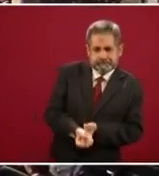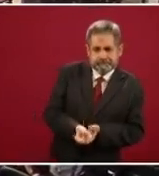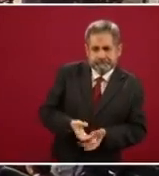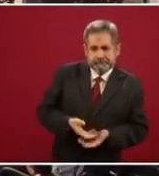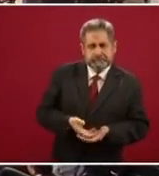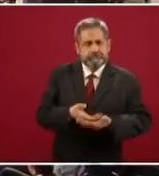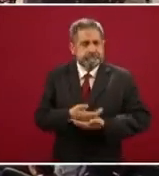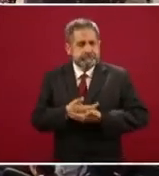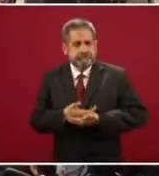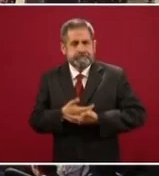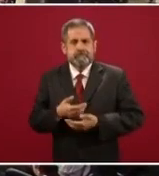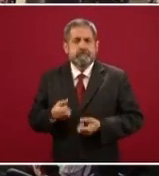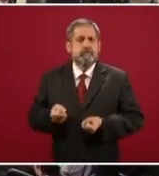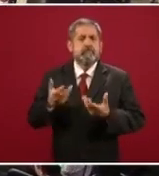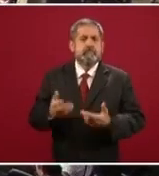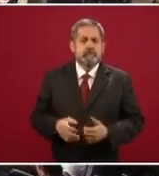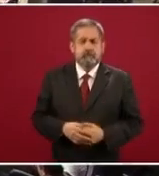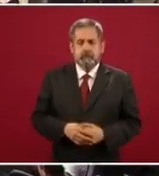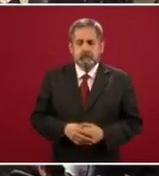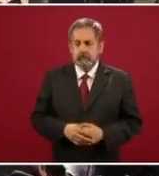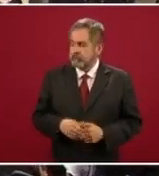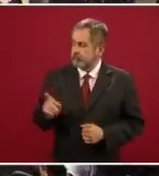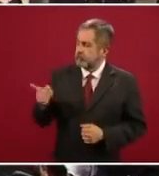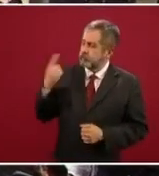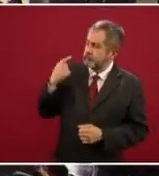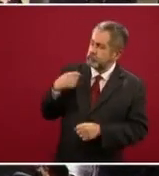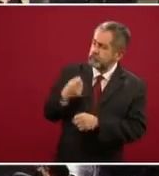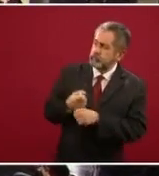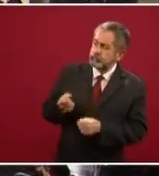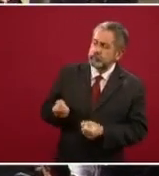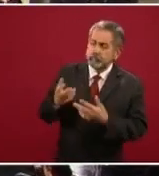28 muertes maternas. El año pasado,